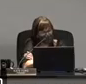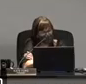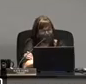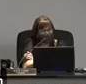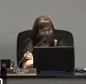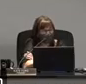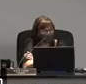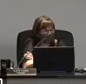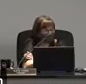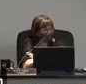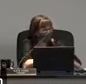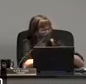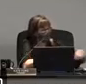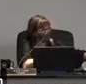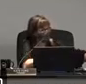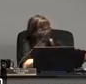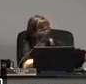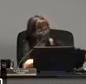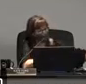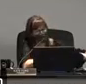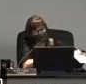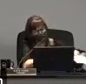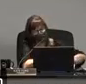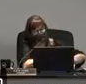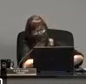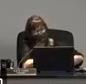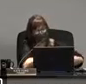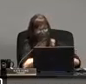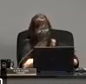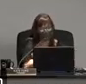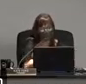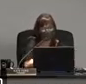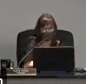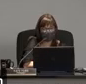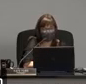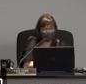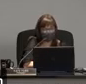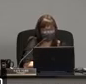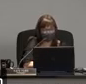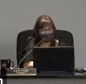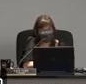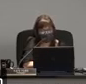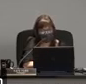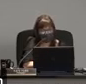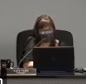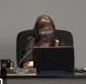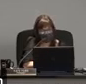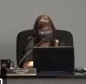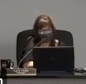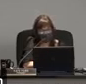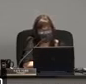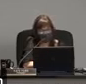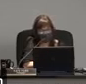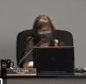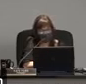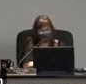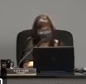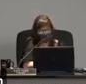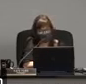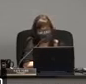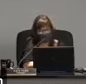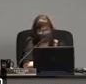gracias presidenta fuerte tenemos ocho personas quienes van a hablar y las voy a nombrar en orden se mira bio